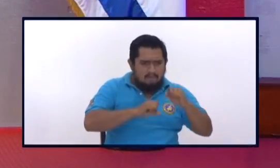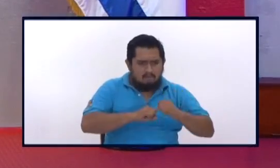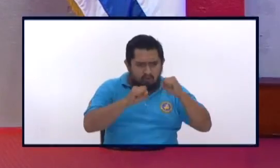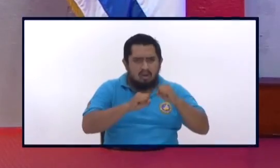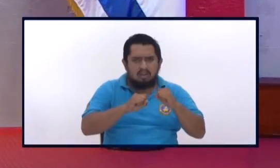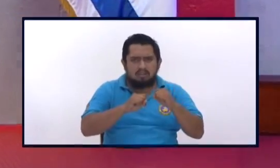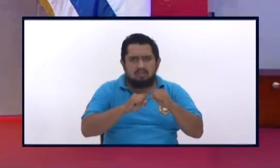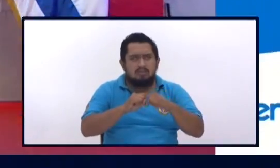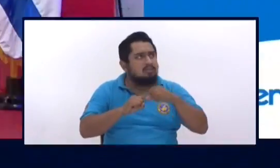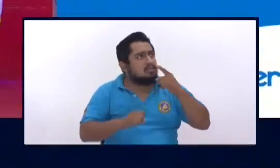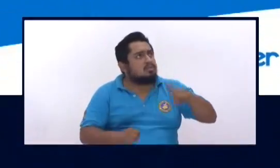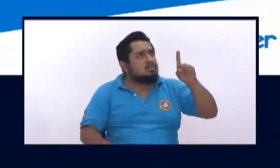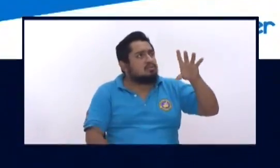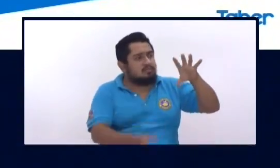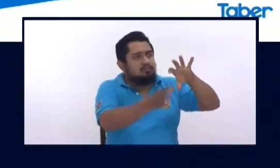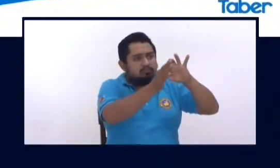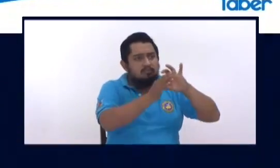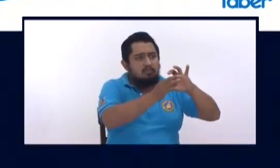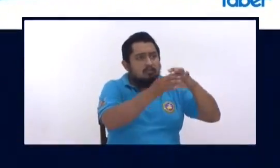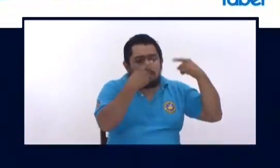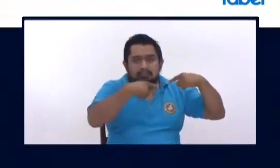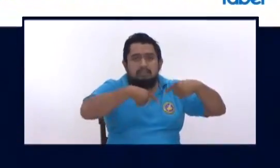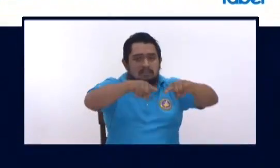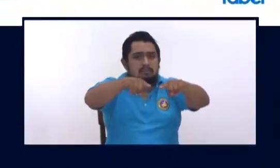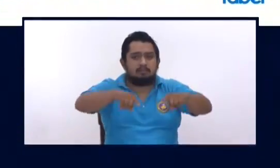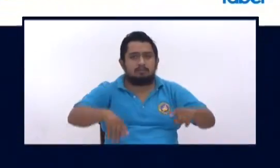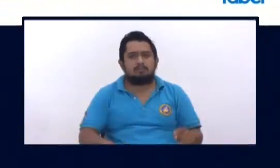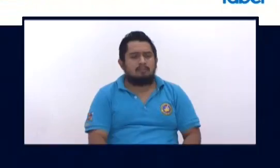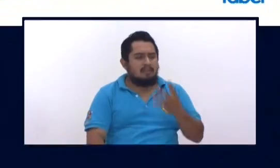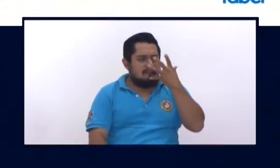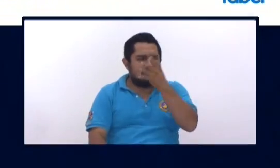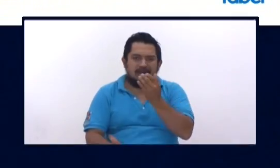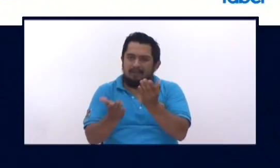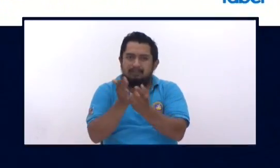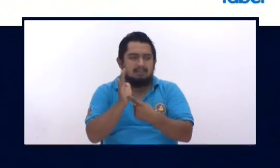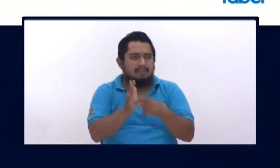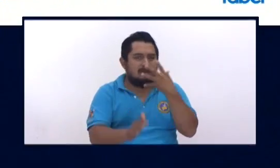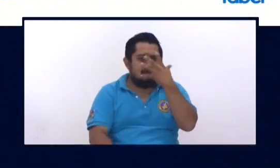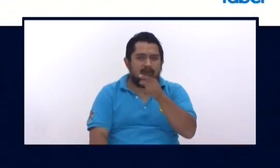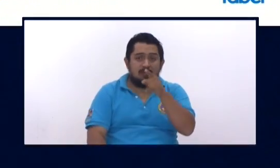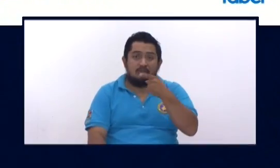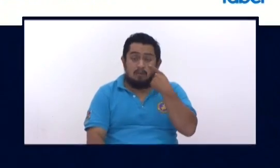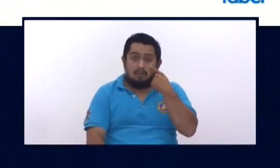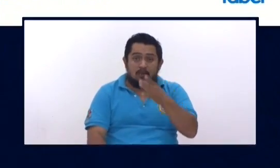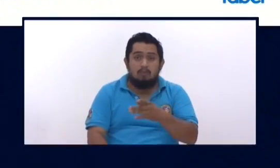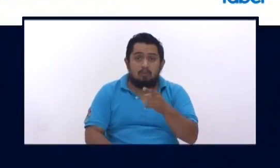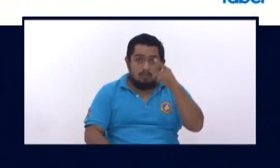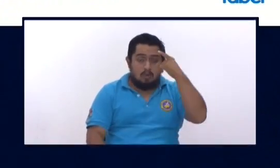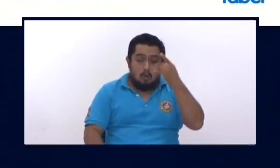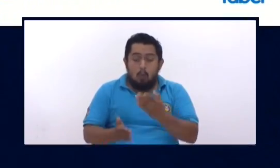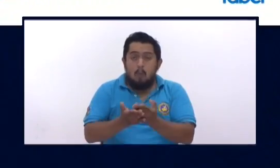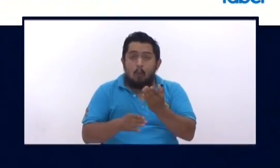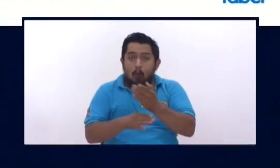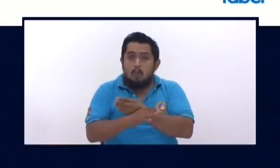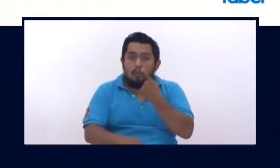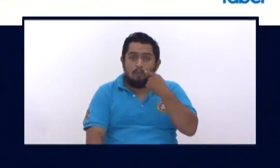y me porciones dios para cuanto parece que hermano yo no sé como si usted es precavido cuantos tienen teléfono móvil